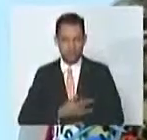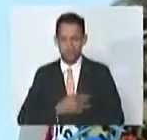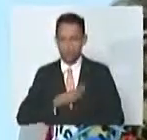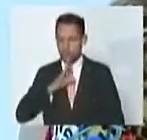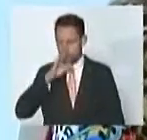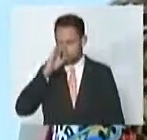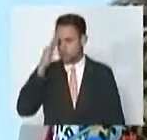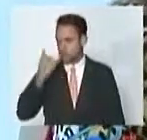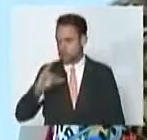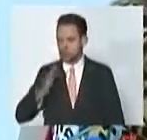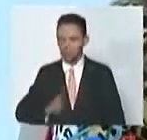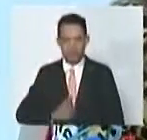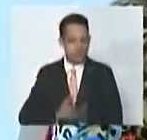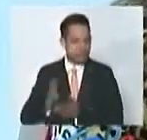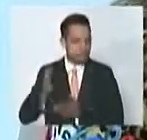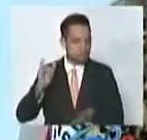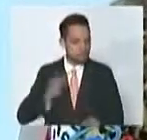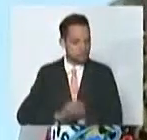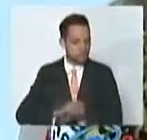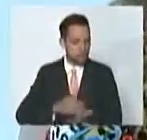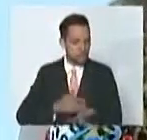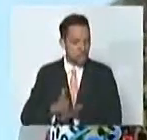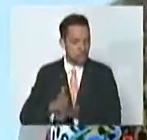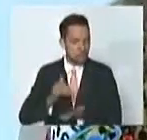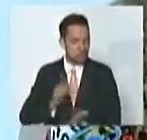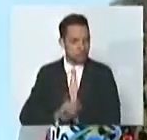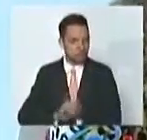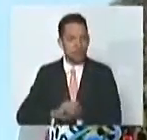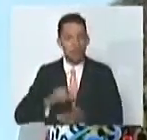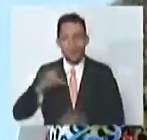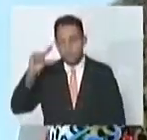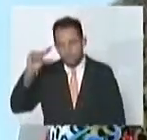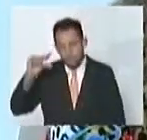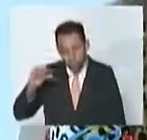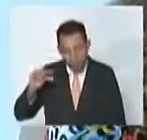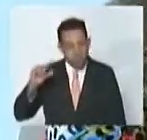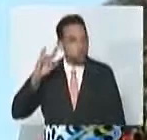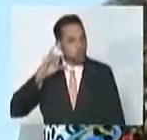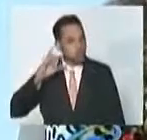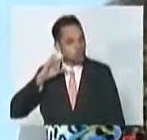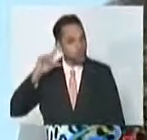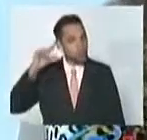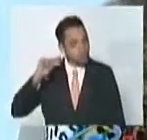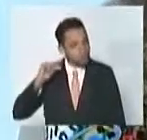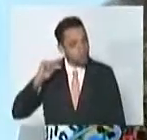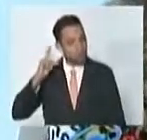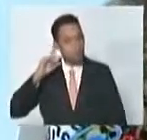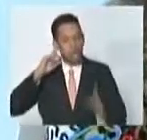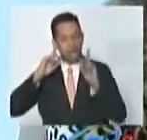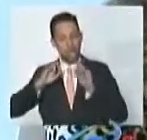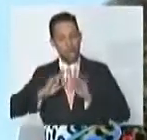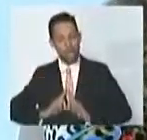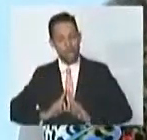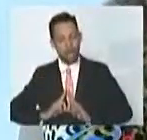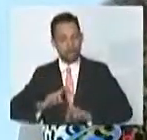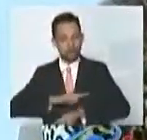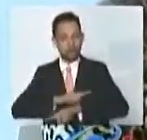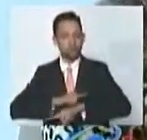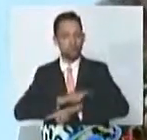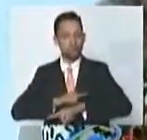habituado, y que simplemente pues debe estar bajo, que no debe estar todo el tiempo ahí, porque aparte de eso lo tenemos prácticamente dentro